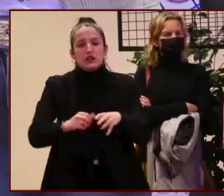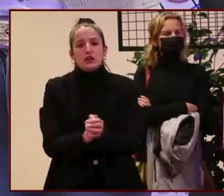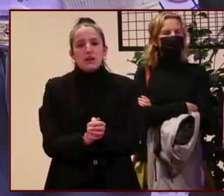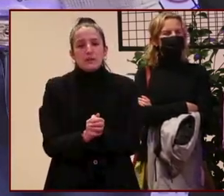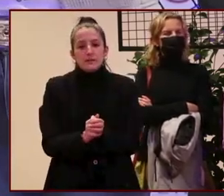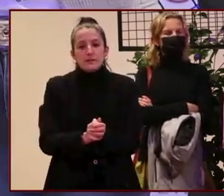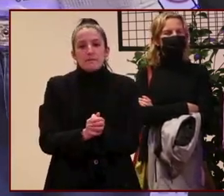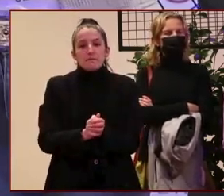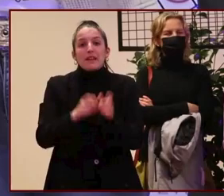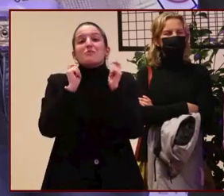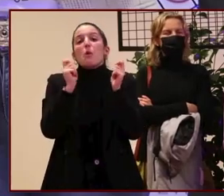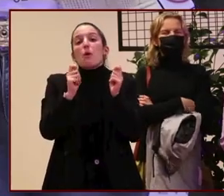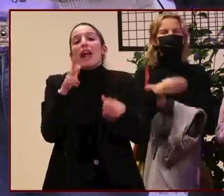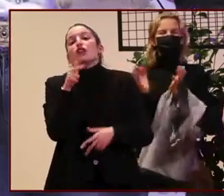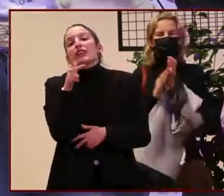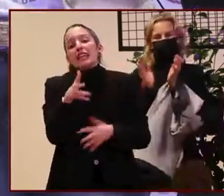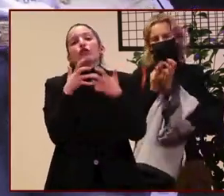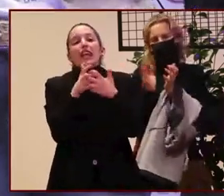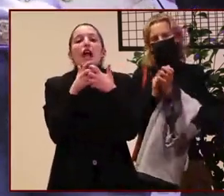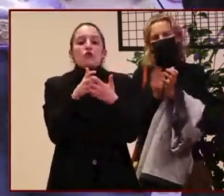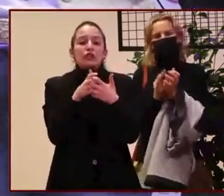sea el oita las mujeres